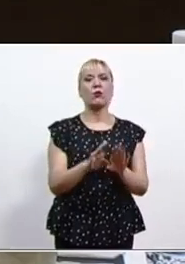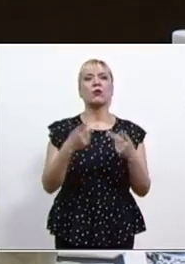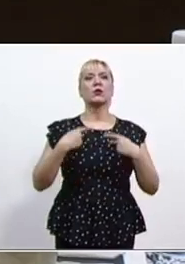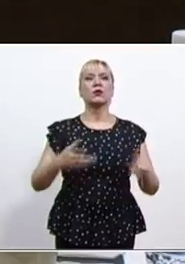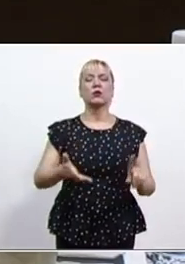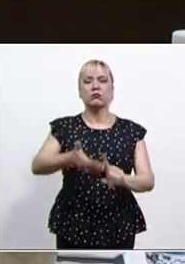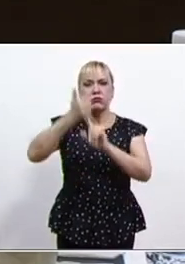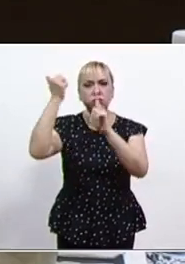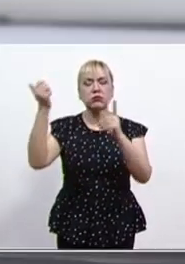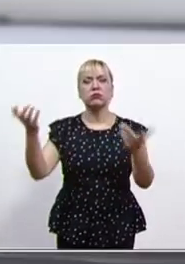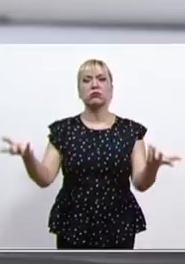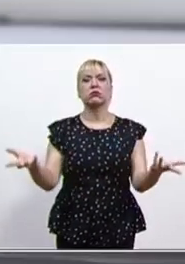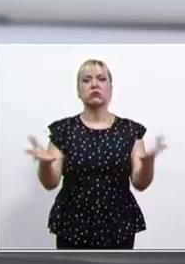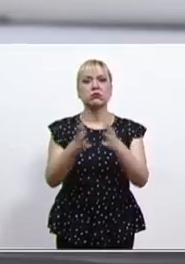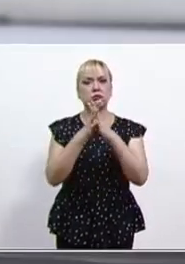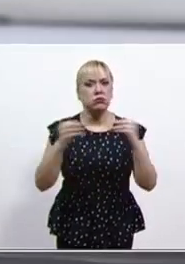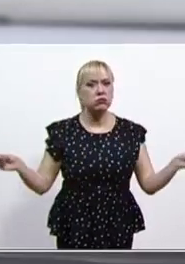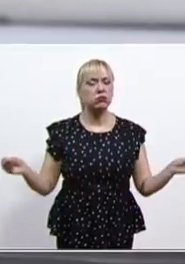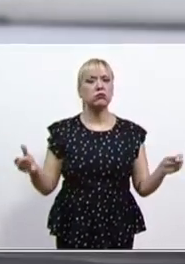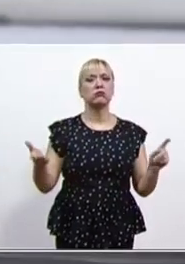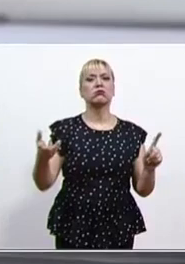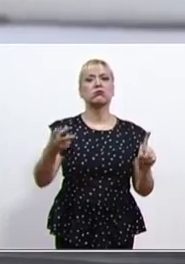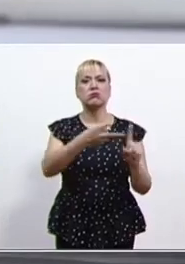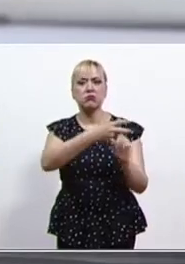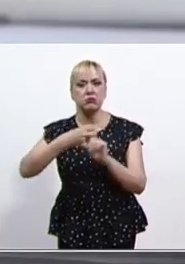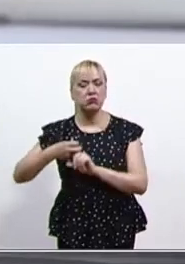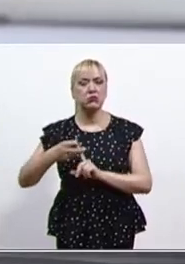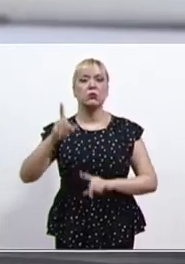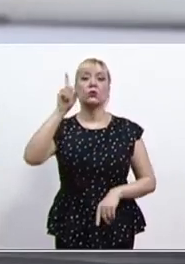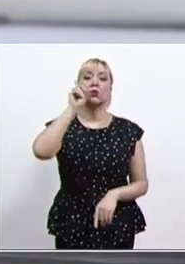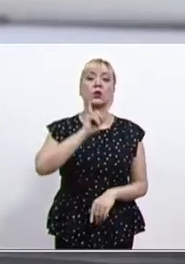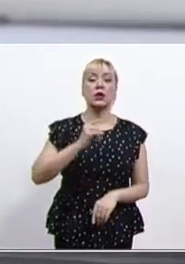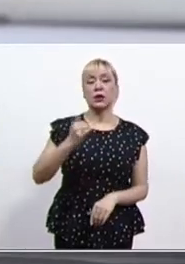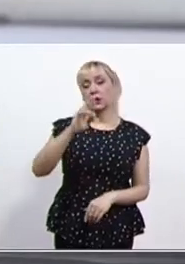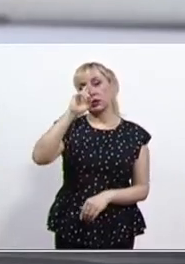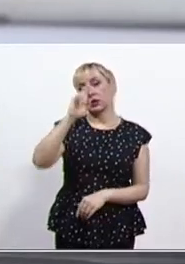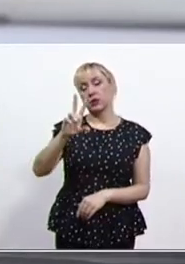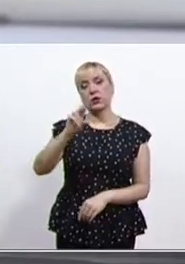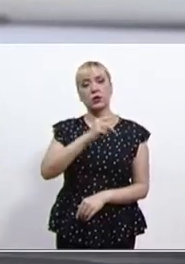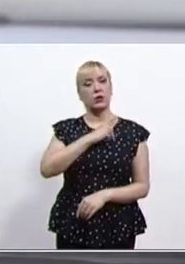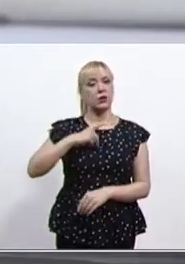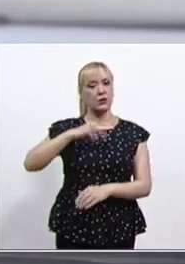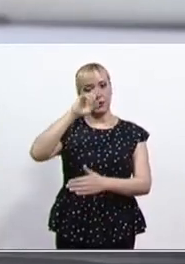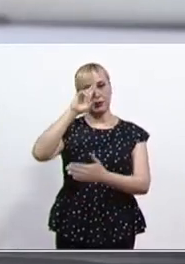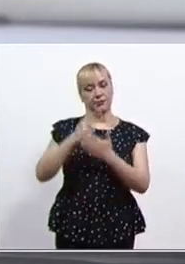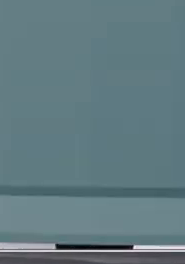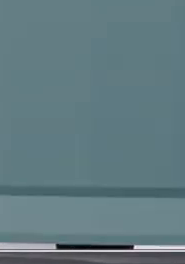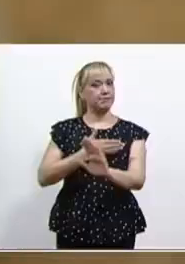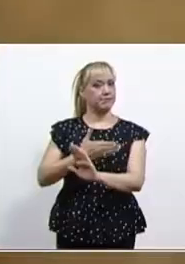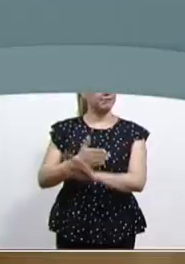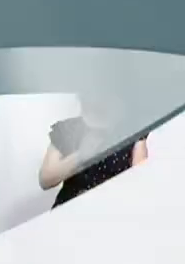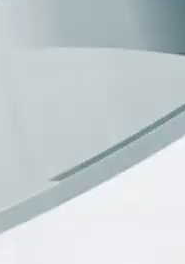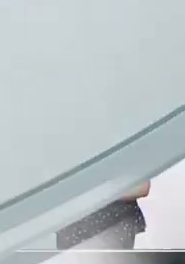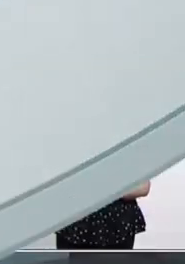desaparición forzada, búsqueda de personas y de acceso de las mujeres a una vida libre de violencia.